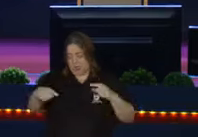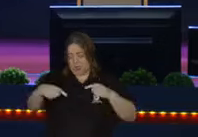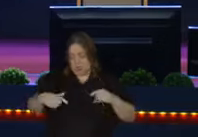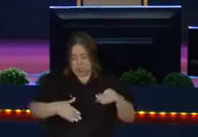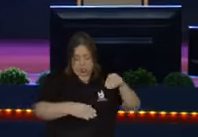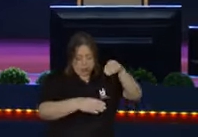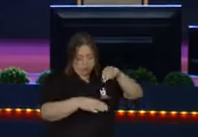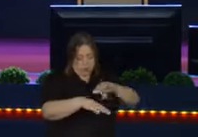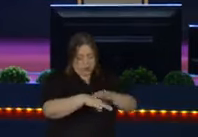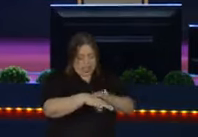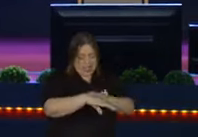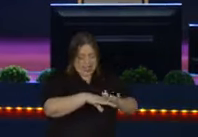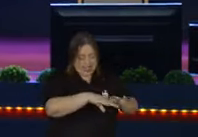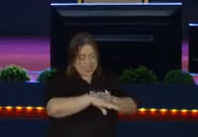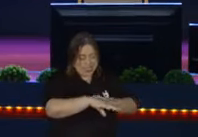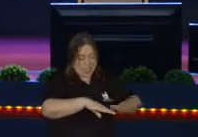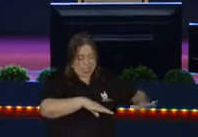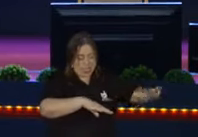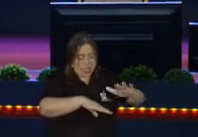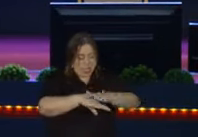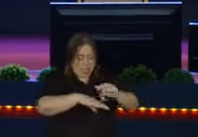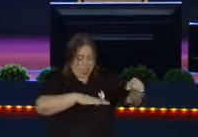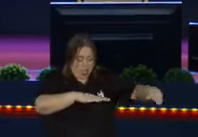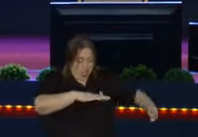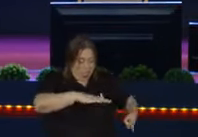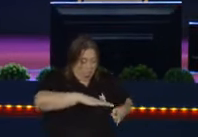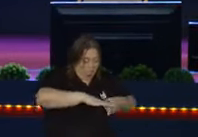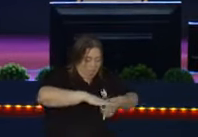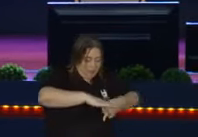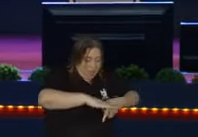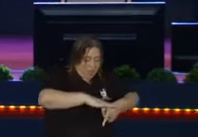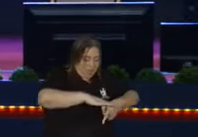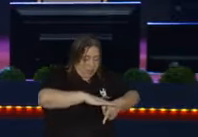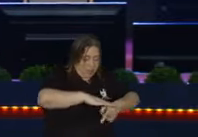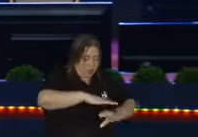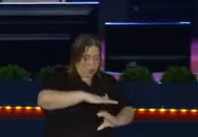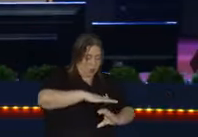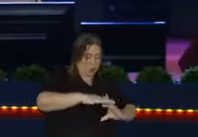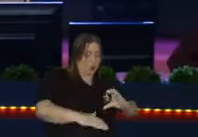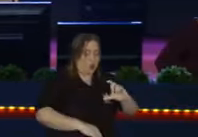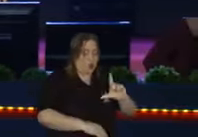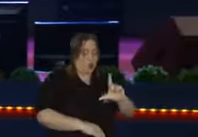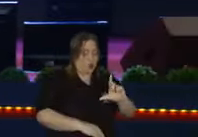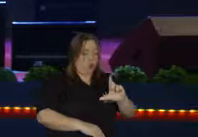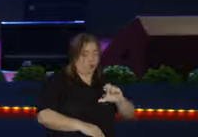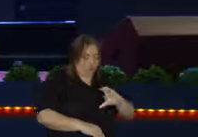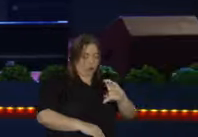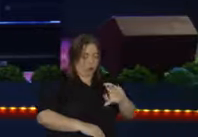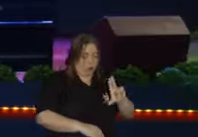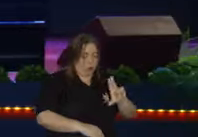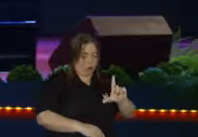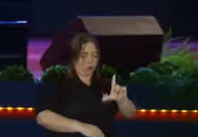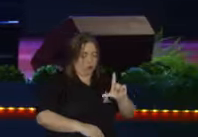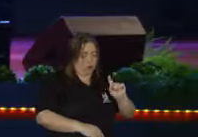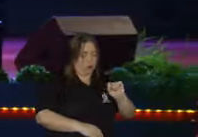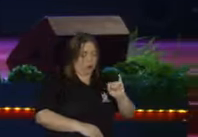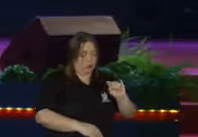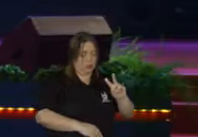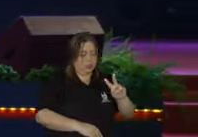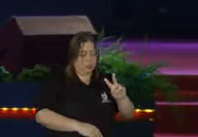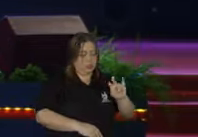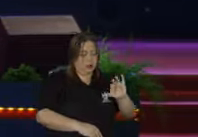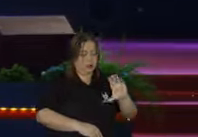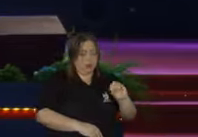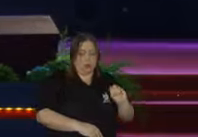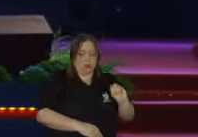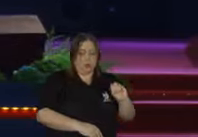tierra. De ahí viene la palabra culto. Así que cuando hablamos de cultura y de los cambios